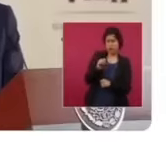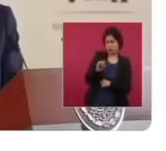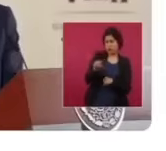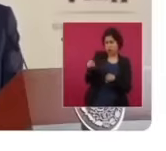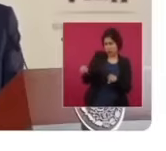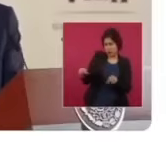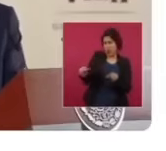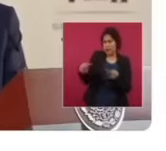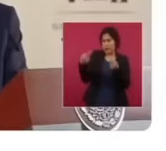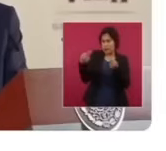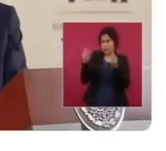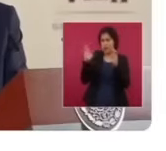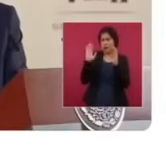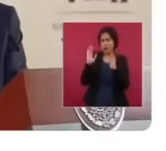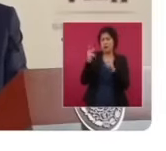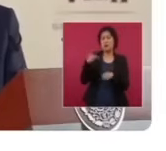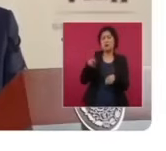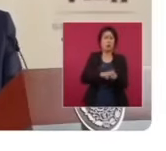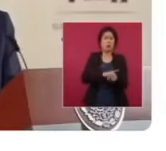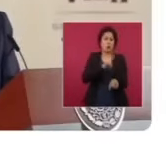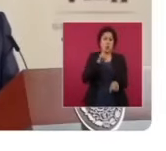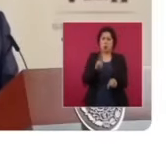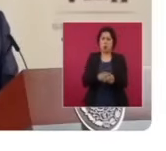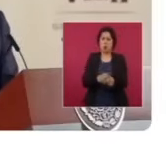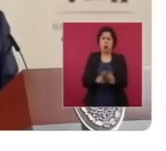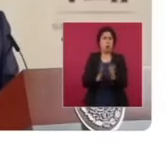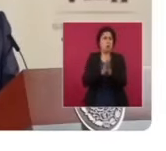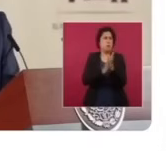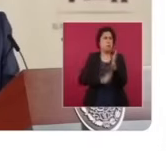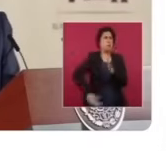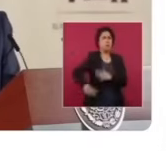es normal en la democracia, ¿no?